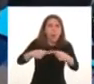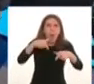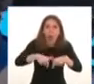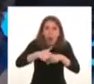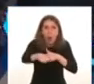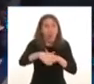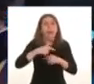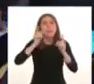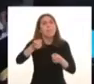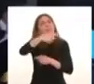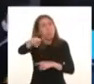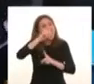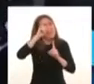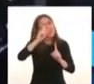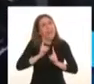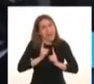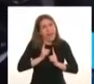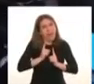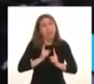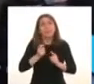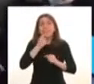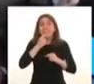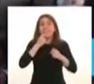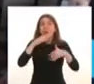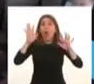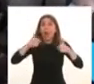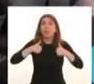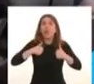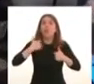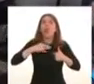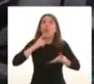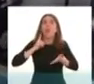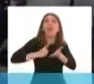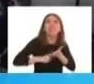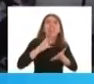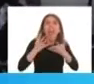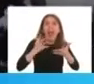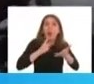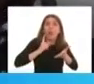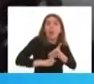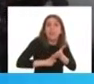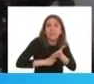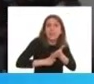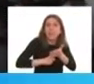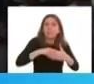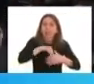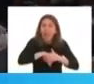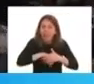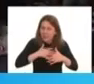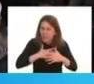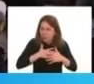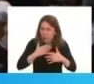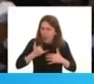Y créanme que cada vez que tengo que tomar una decisión en algún lugar mío me pregunto